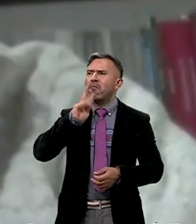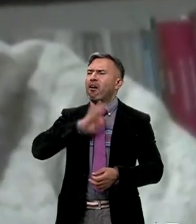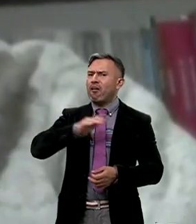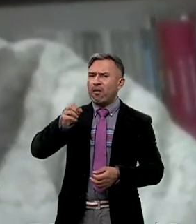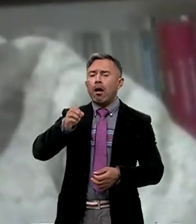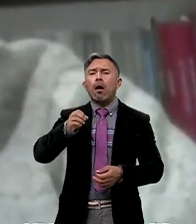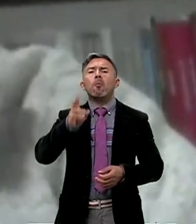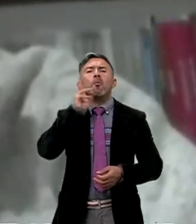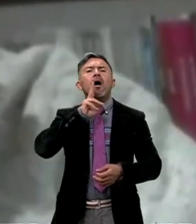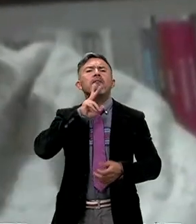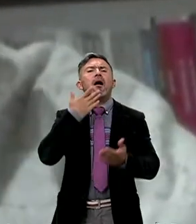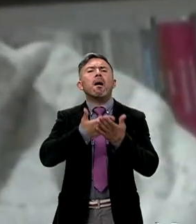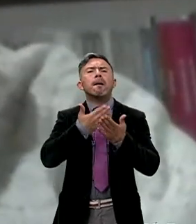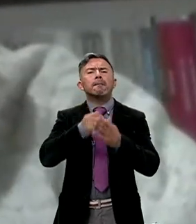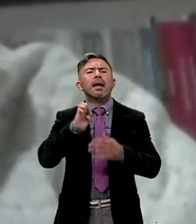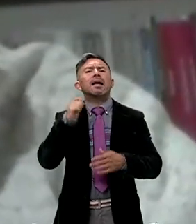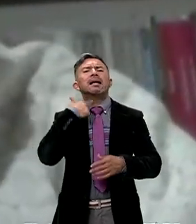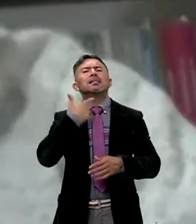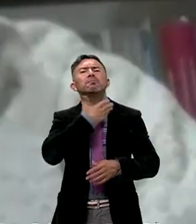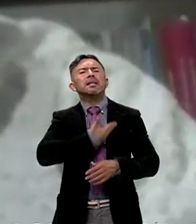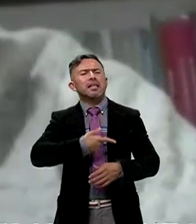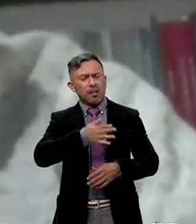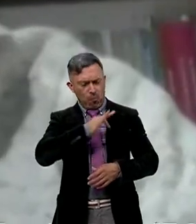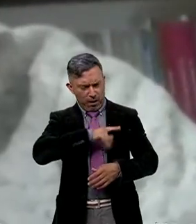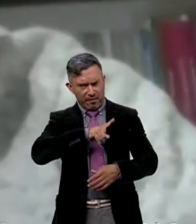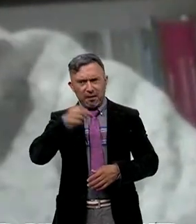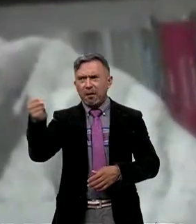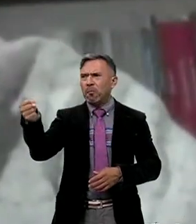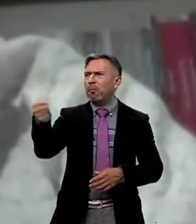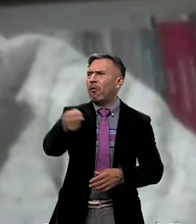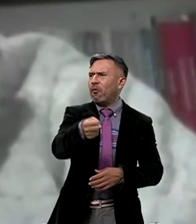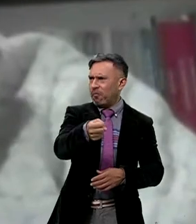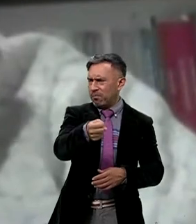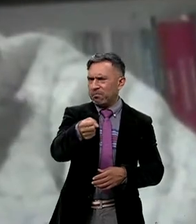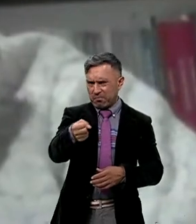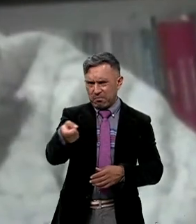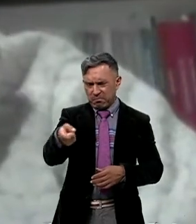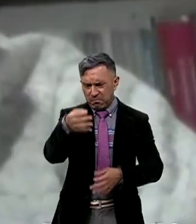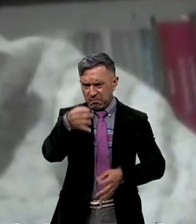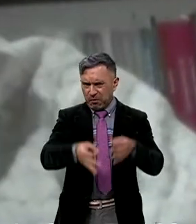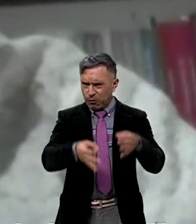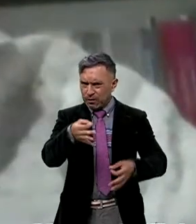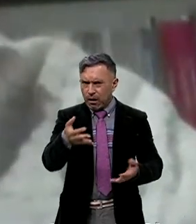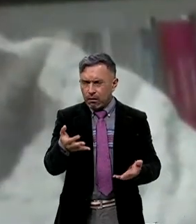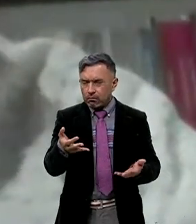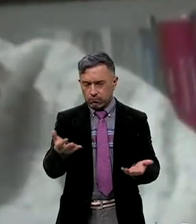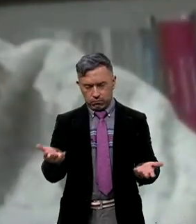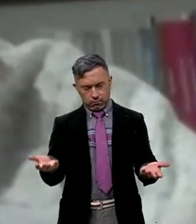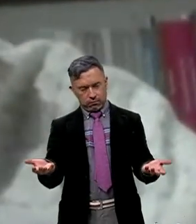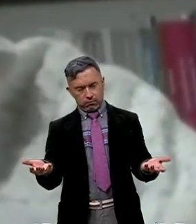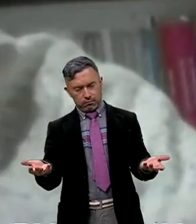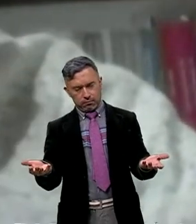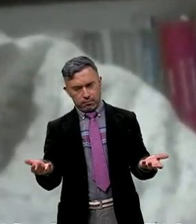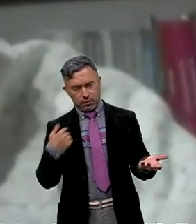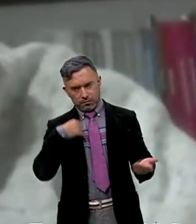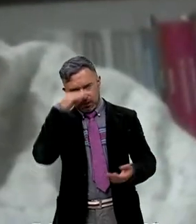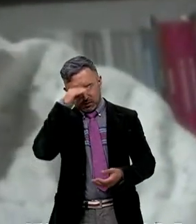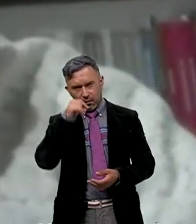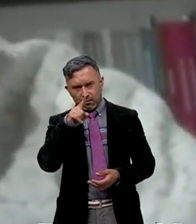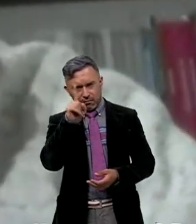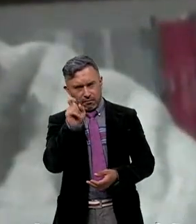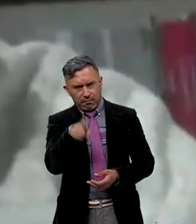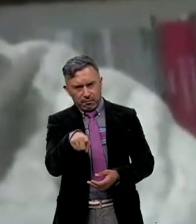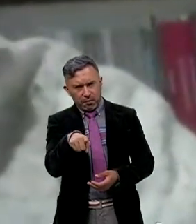expresidentes y entonces pregunto para que la necesidad de hacer esta consulta cuando